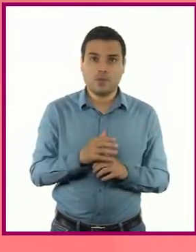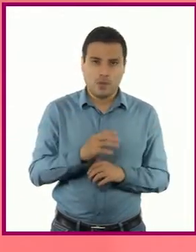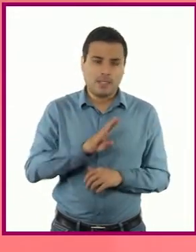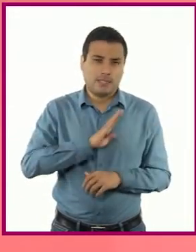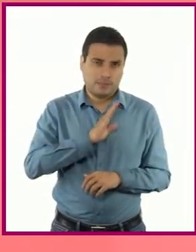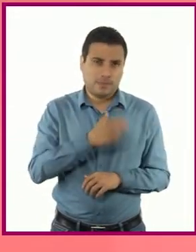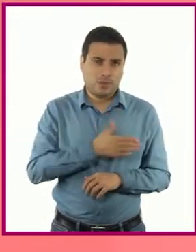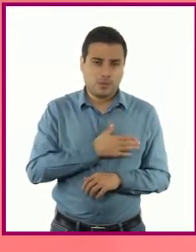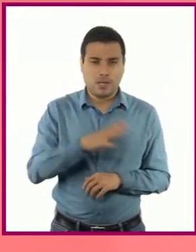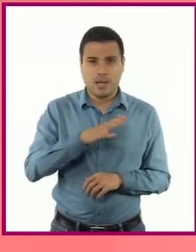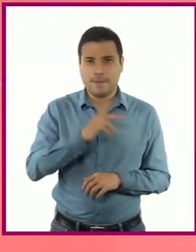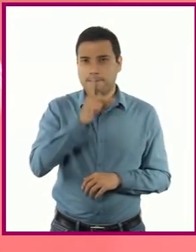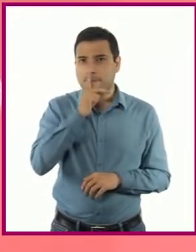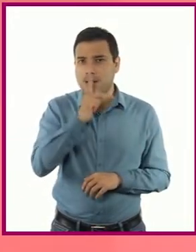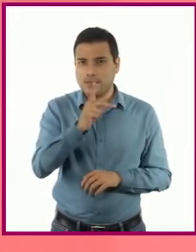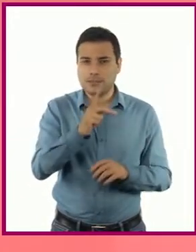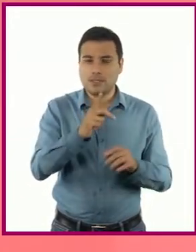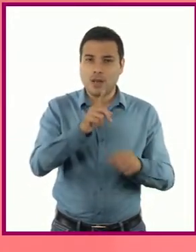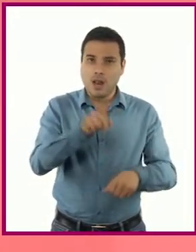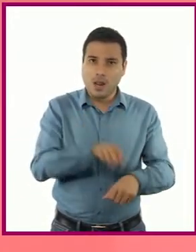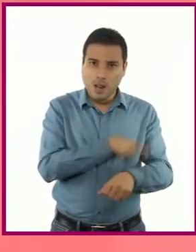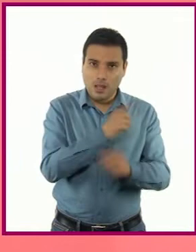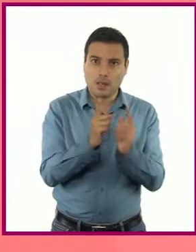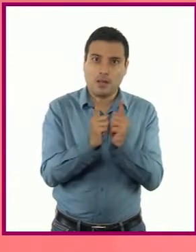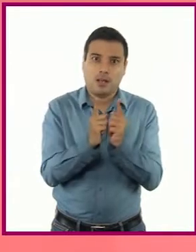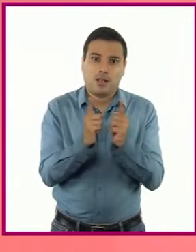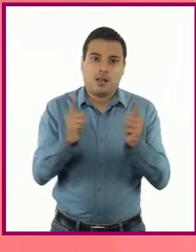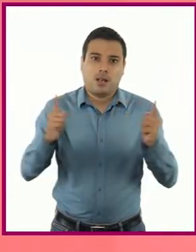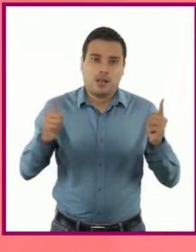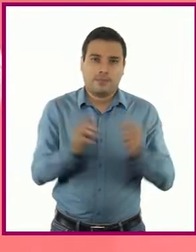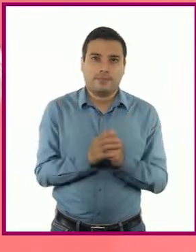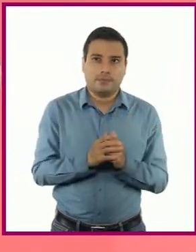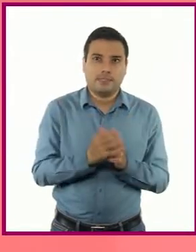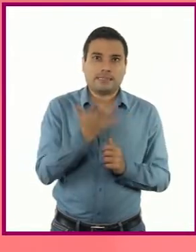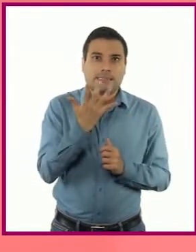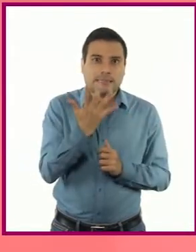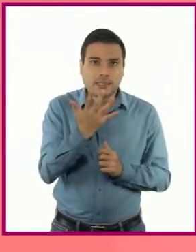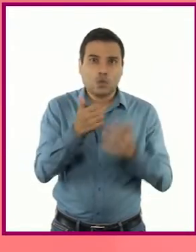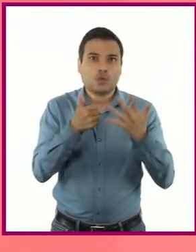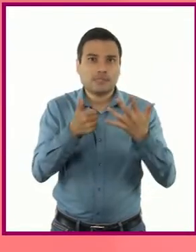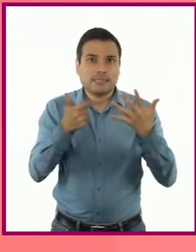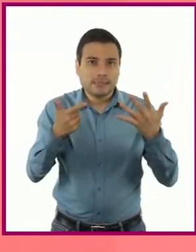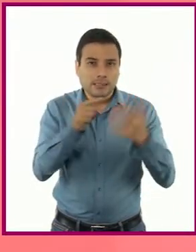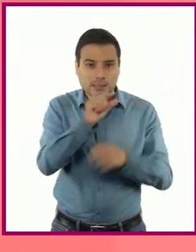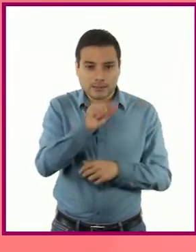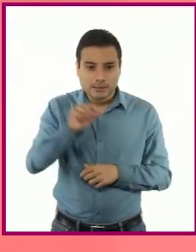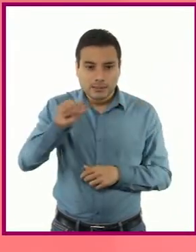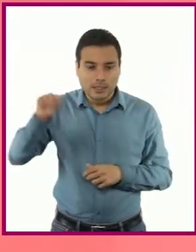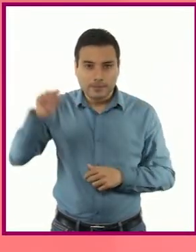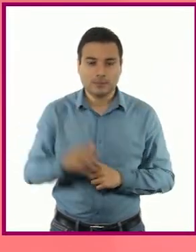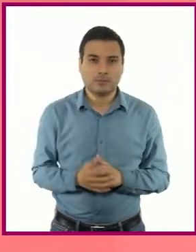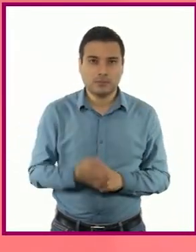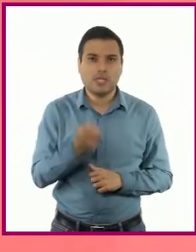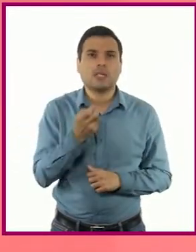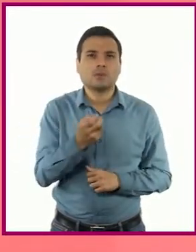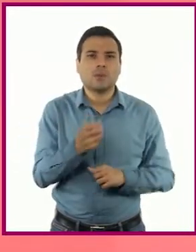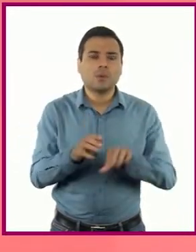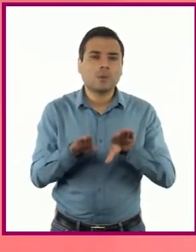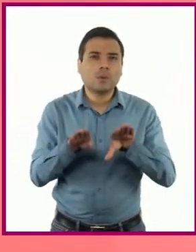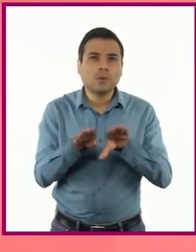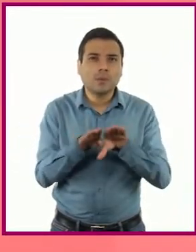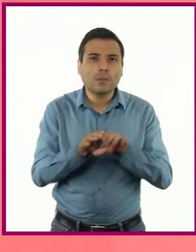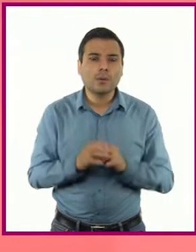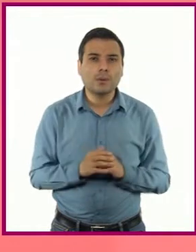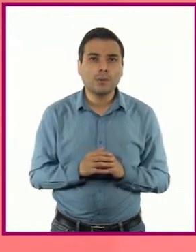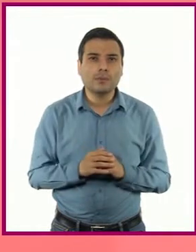como físicamente que tienen más de 4 sílabas, esas sílabas sobrantes se acomodan en la